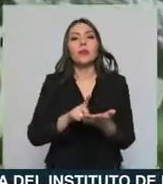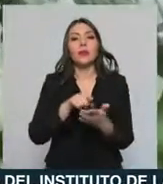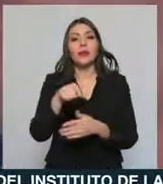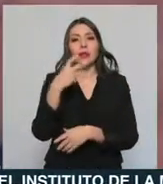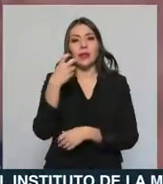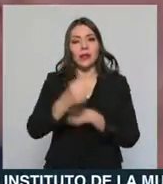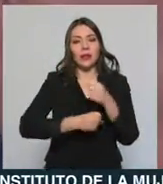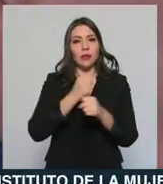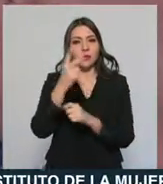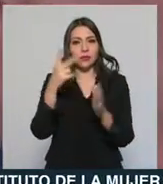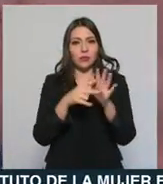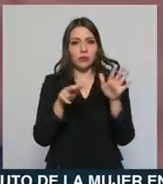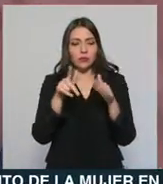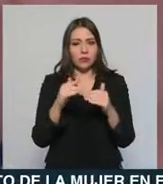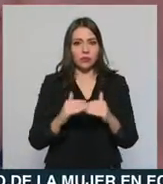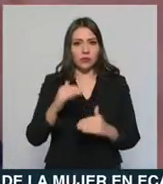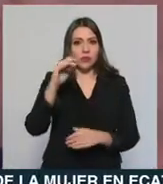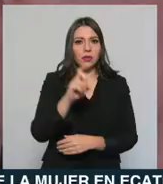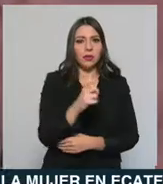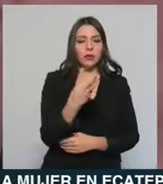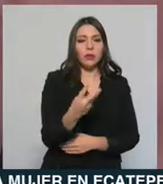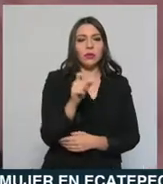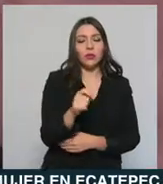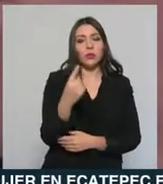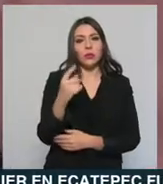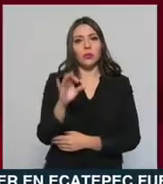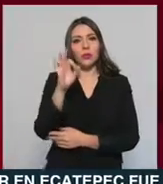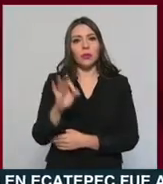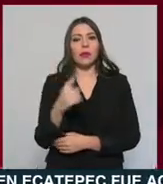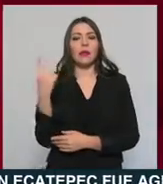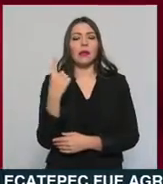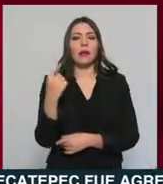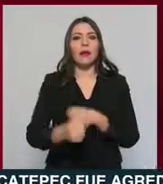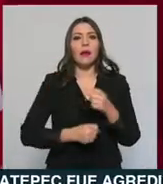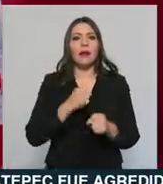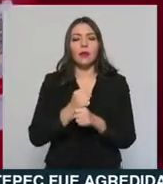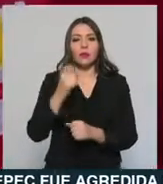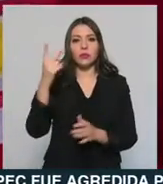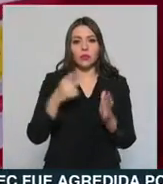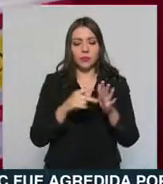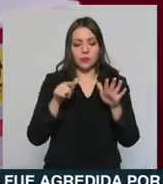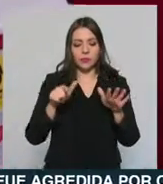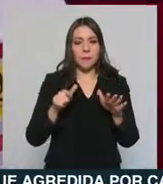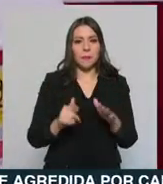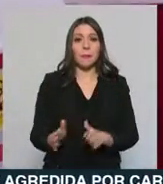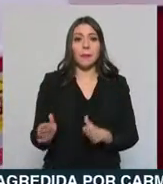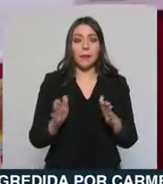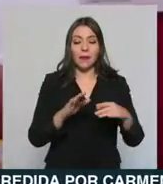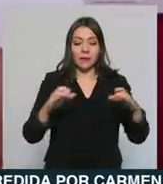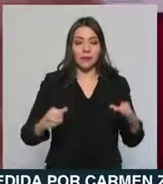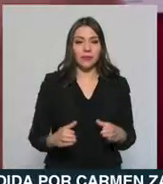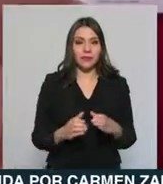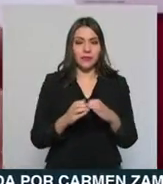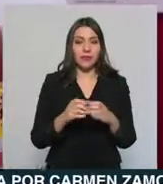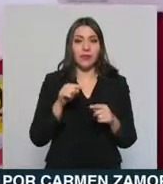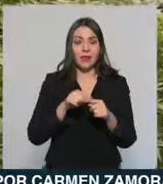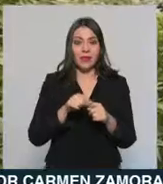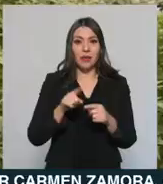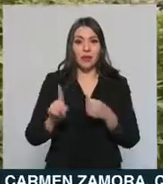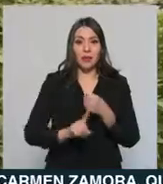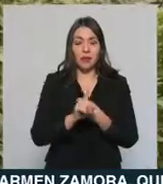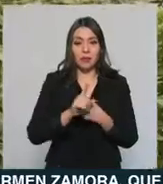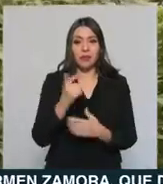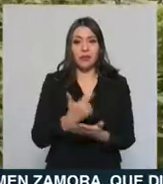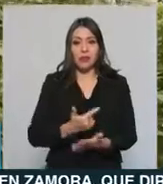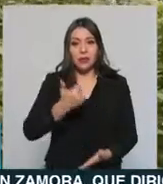delito aumentó 34.1% respecto al año 2017. La organización expresó que a pesar de lo grave de la situación,